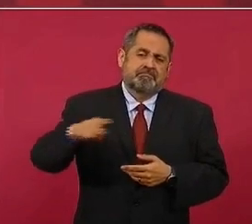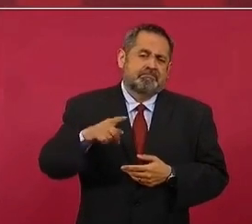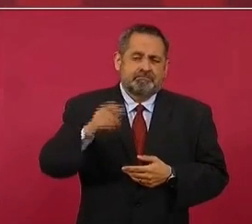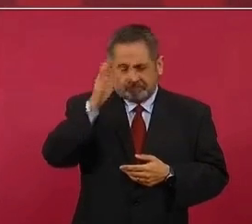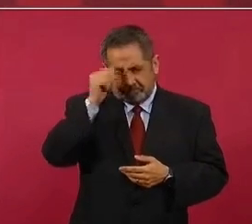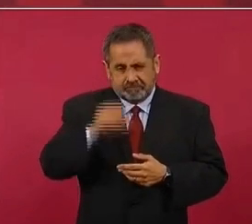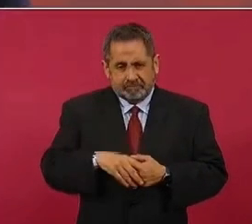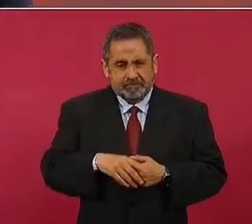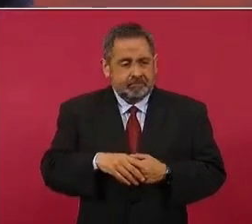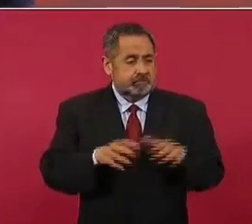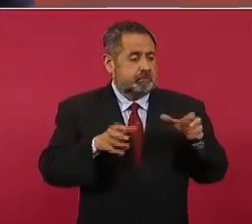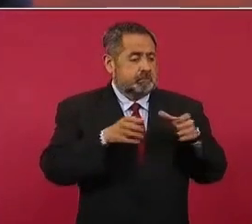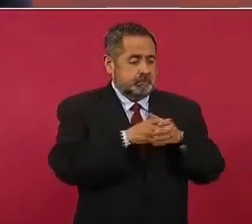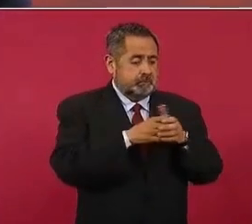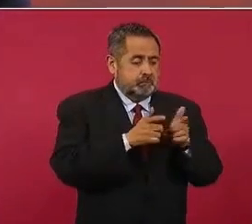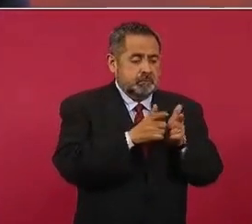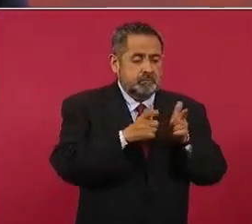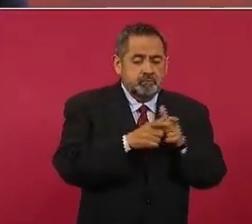Una minoría